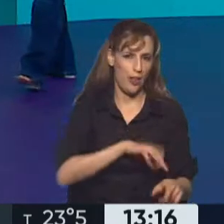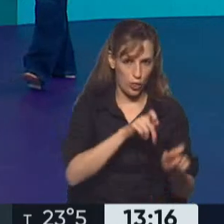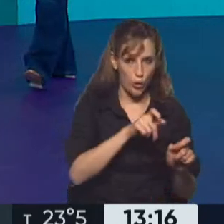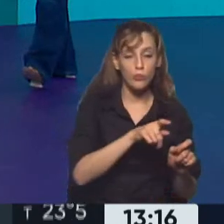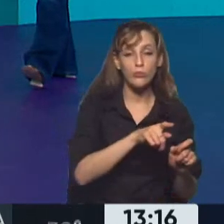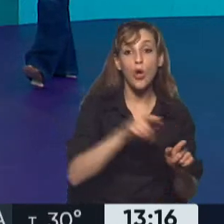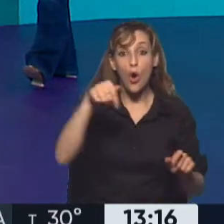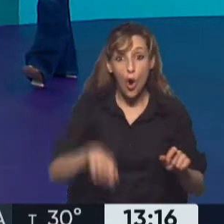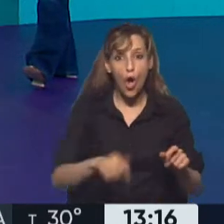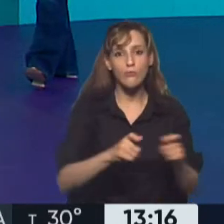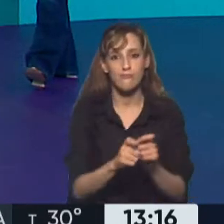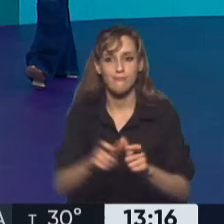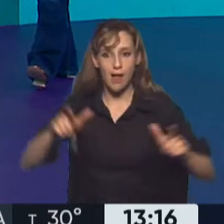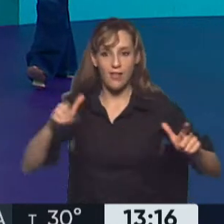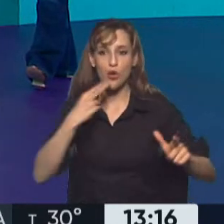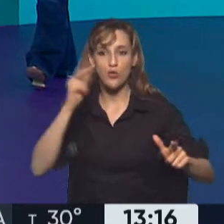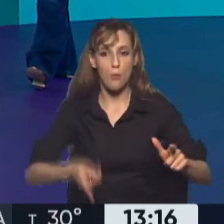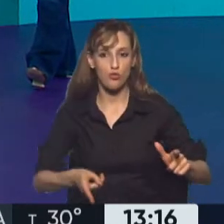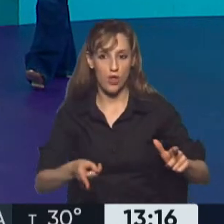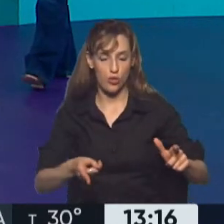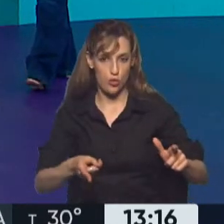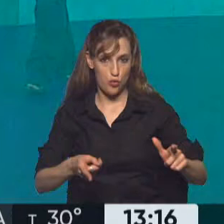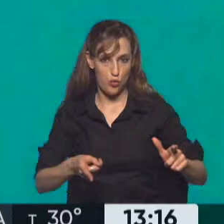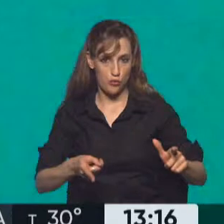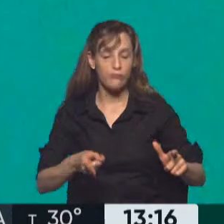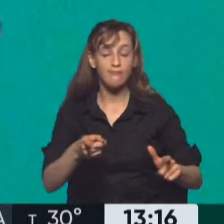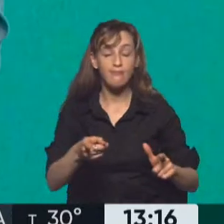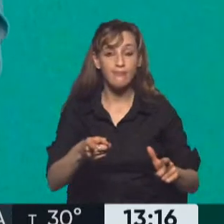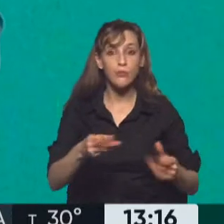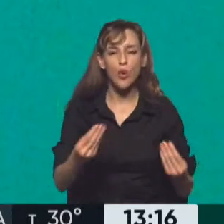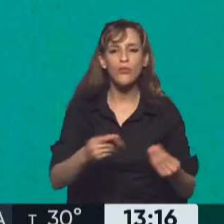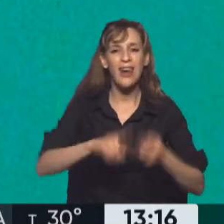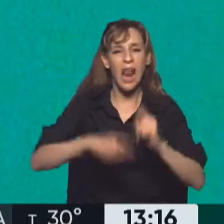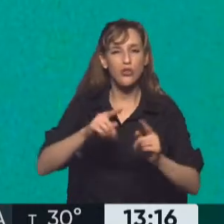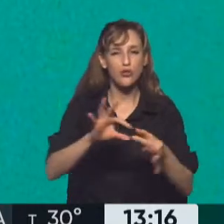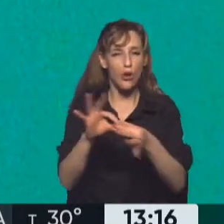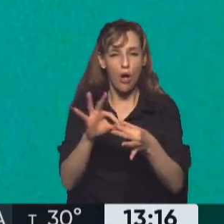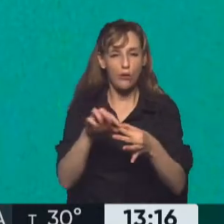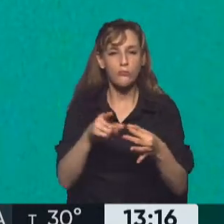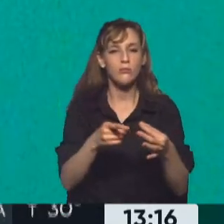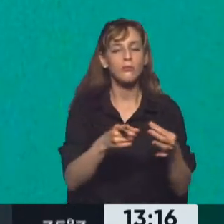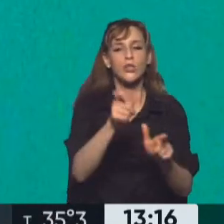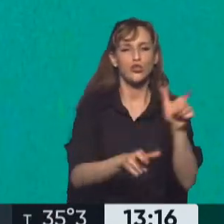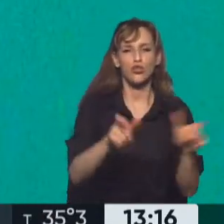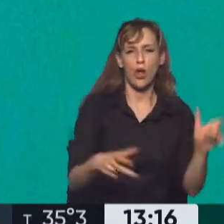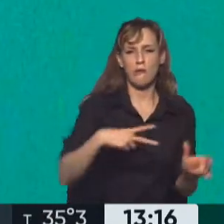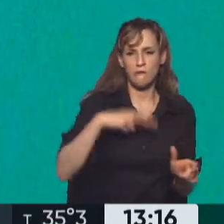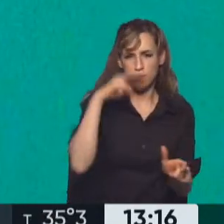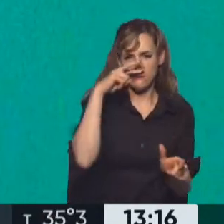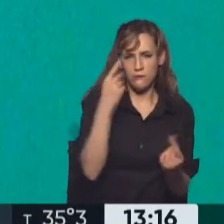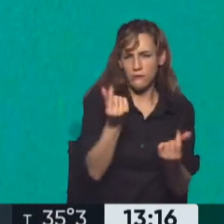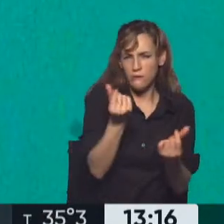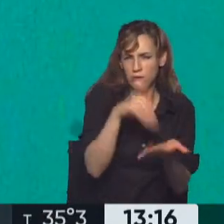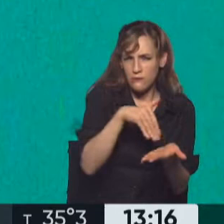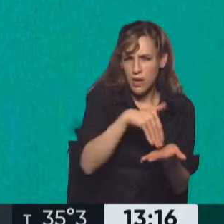equivale al 11% de lo que tienen los hogares trabajadores. Es decir, la relación entre lo que tienen los mega